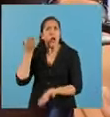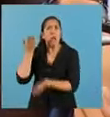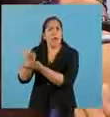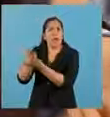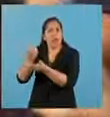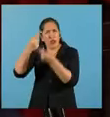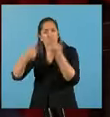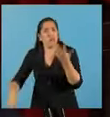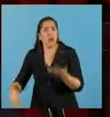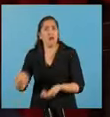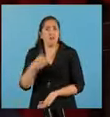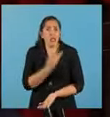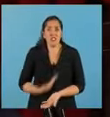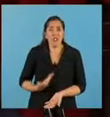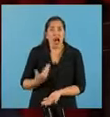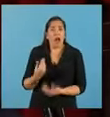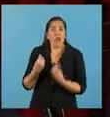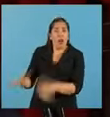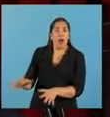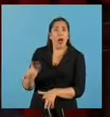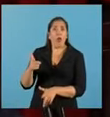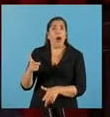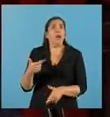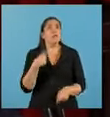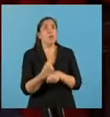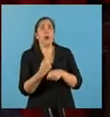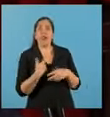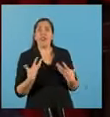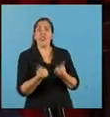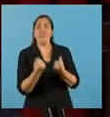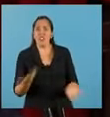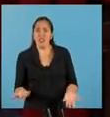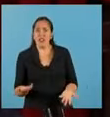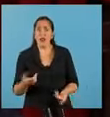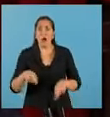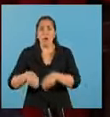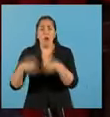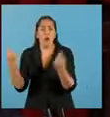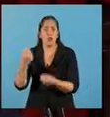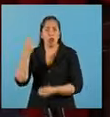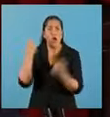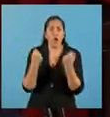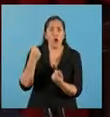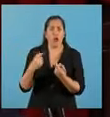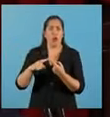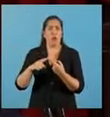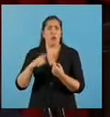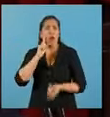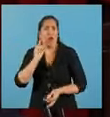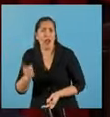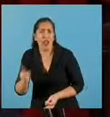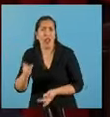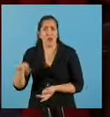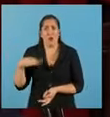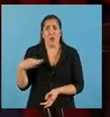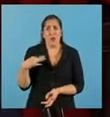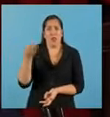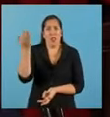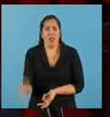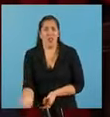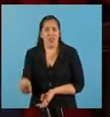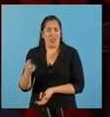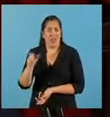pueden incluir la pérdida del derecho de defensa, graves perjuicios económicos o una situación de riesgo para la vida e